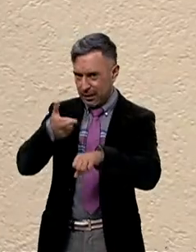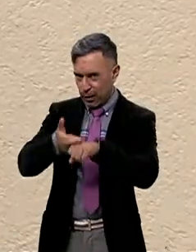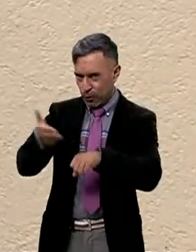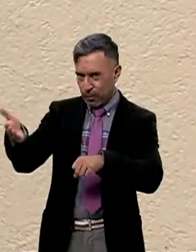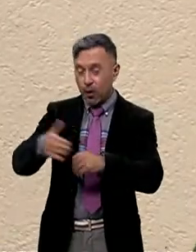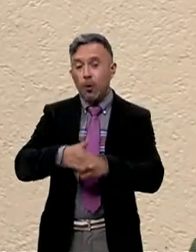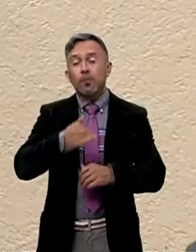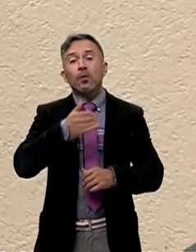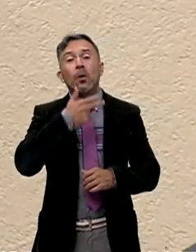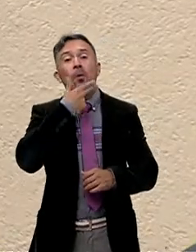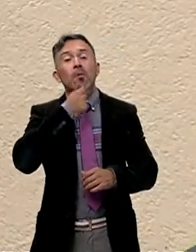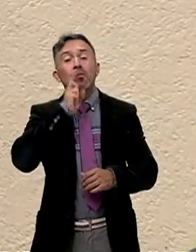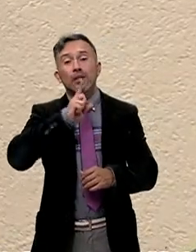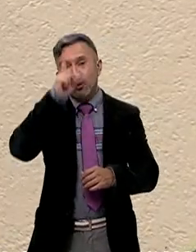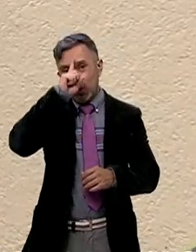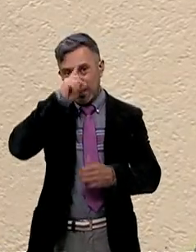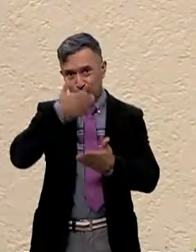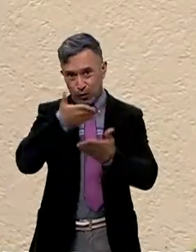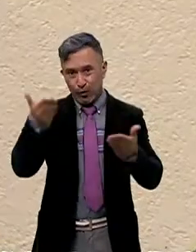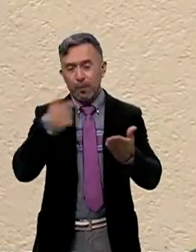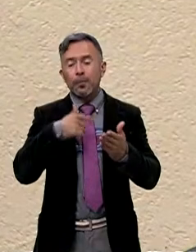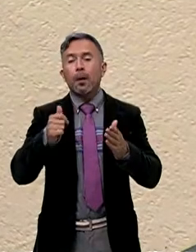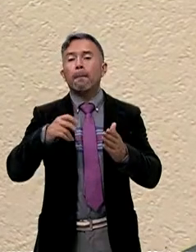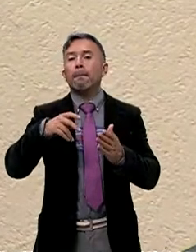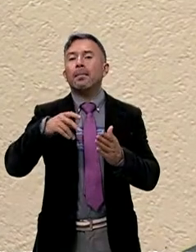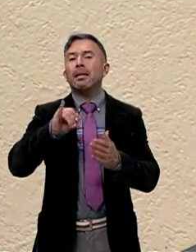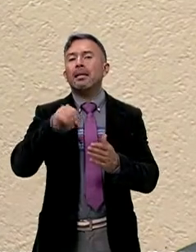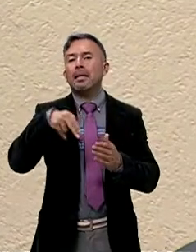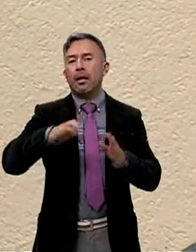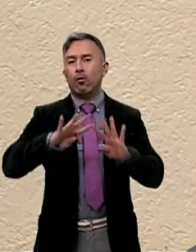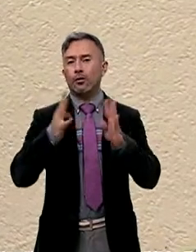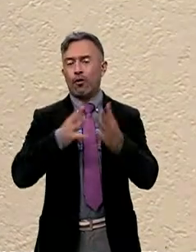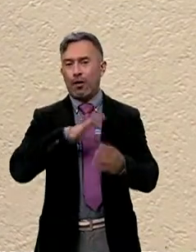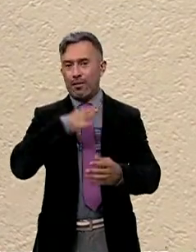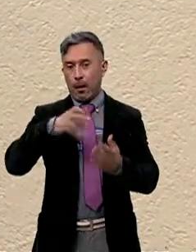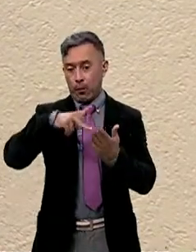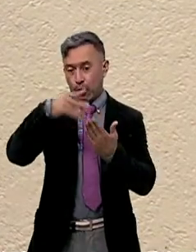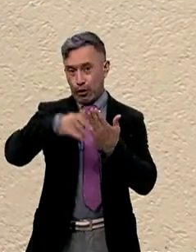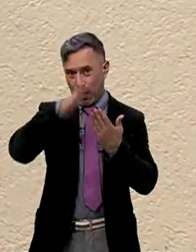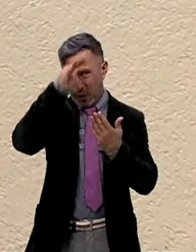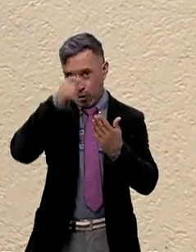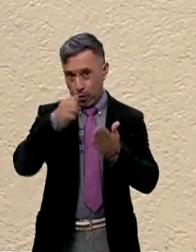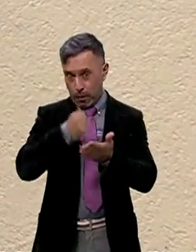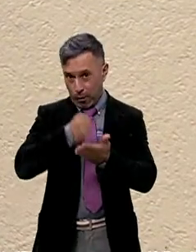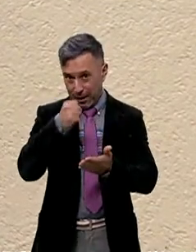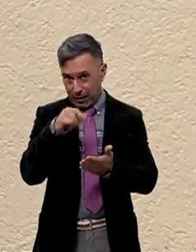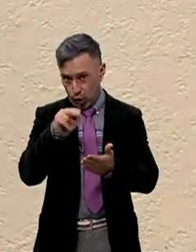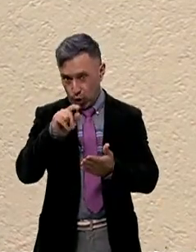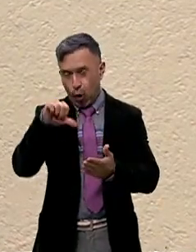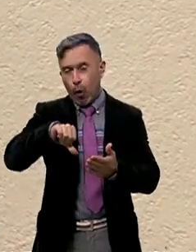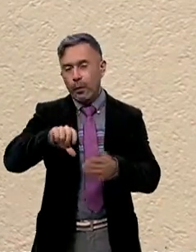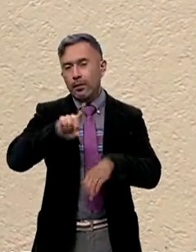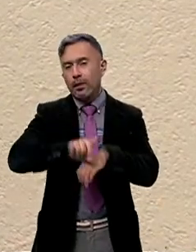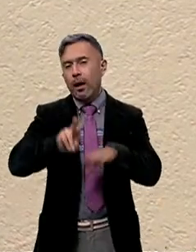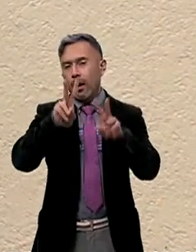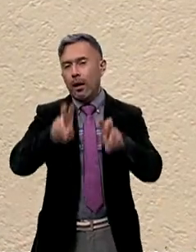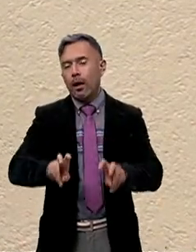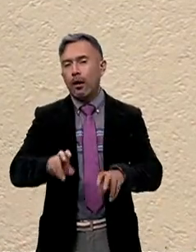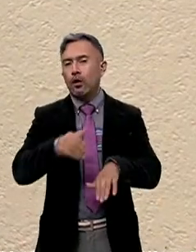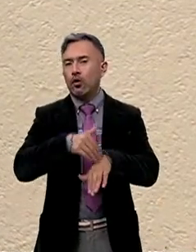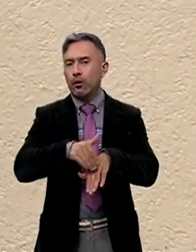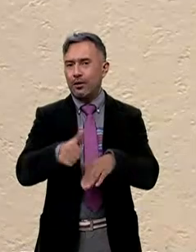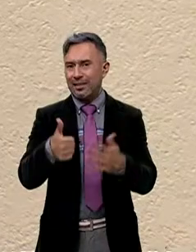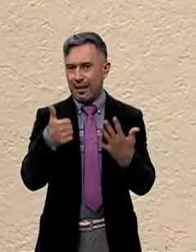si se aprueba el proyecto de acuerdo el consejo general del instituto nacional electoral identificado en el orden del día como el punto número 6